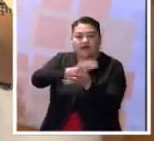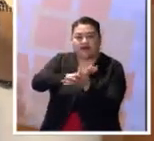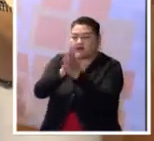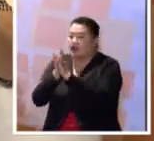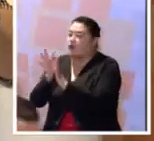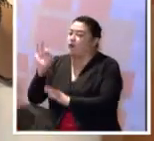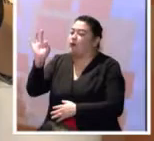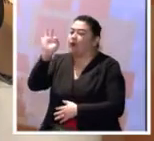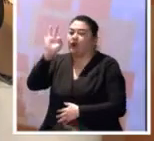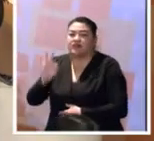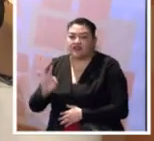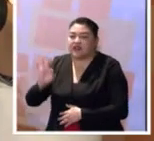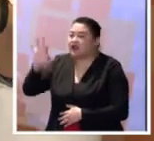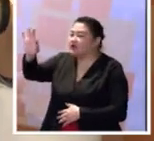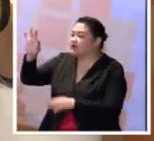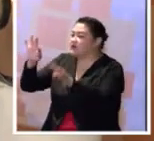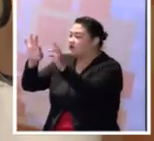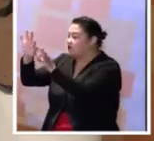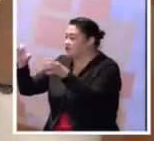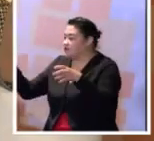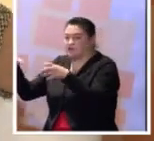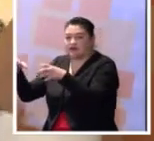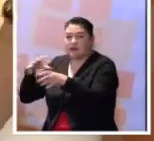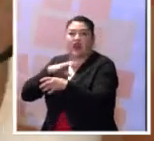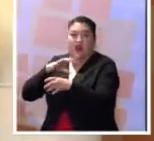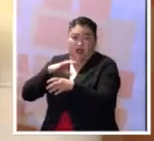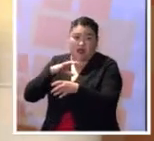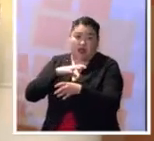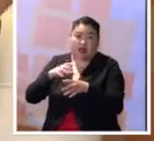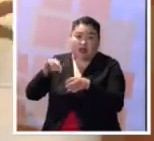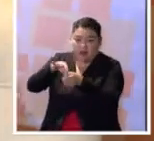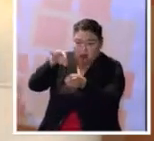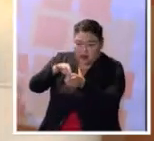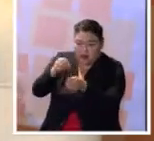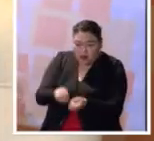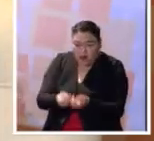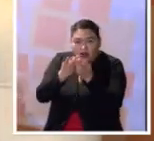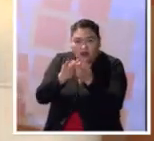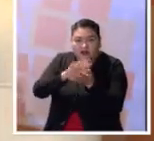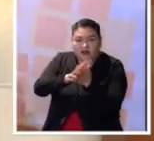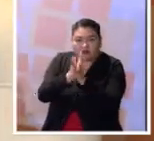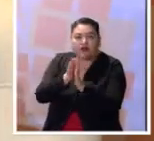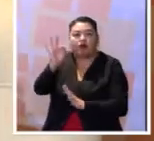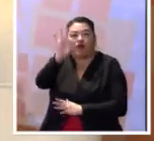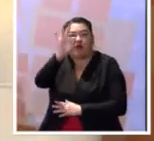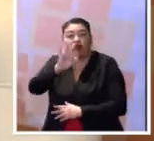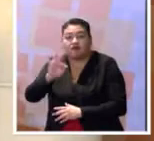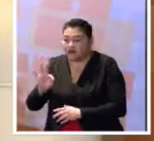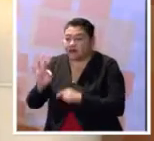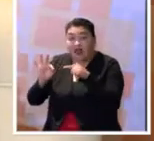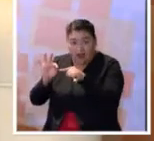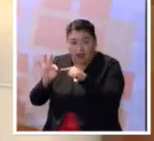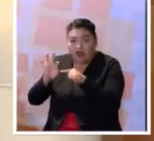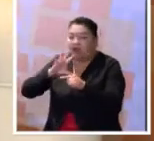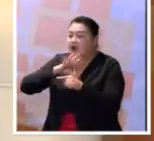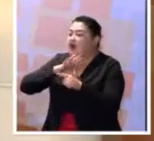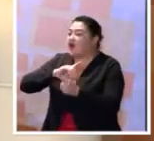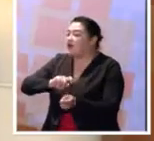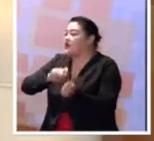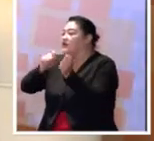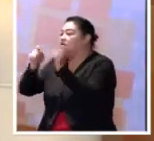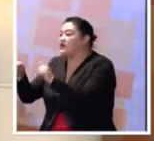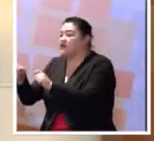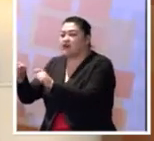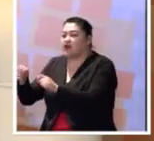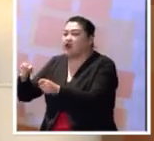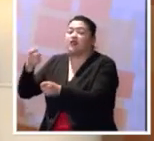entonces las reglas de la representación proporcional para efectos de que vía la representación proporcional se garantice sin mutar el valor